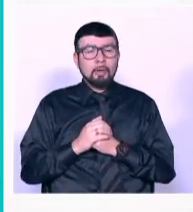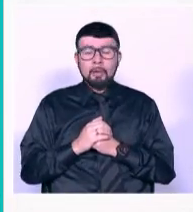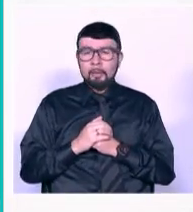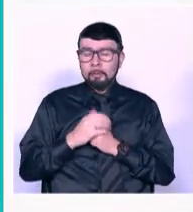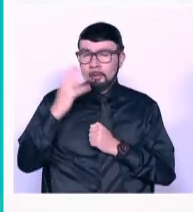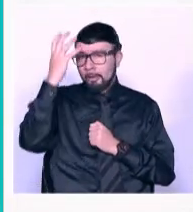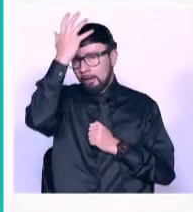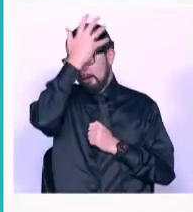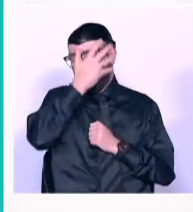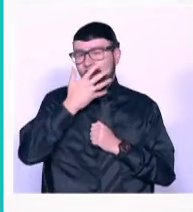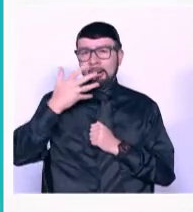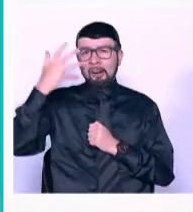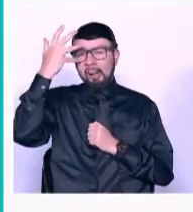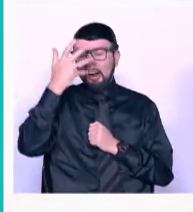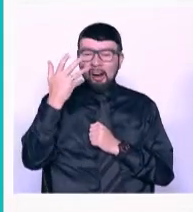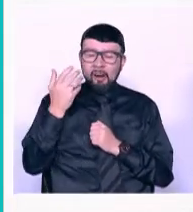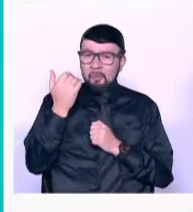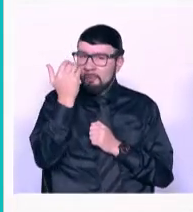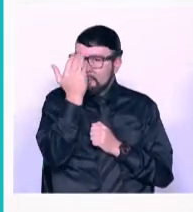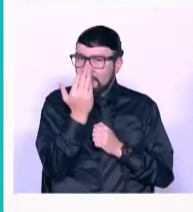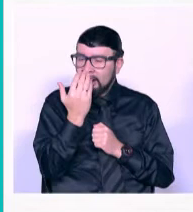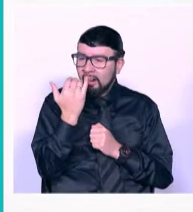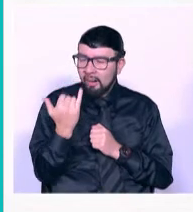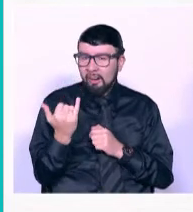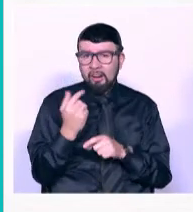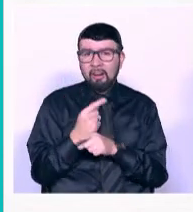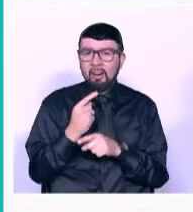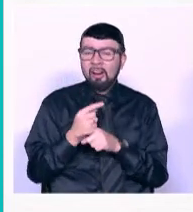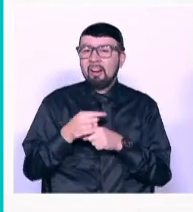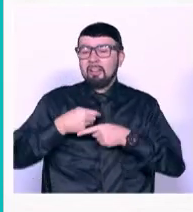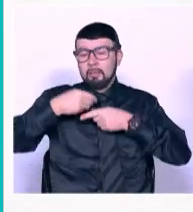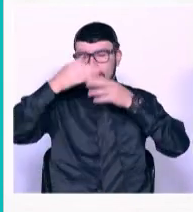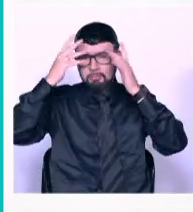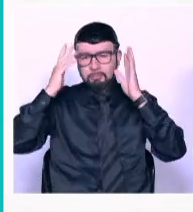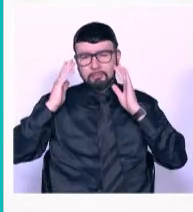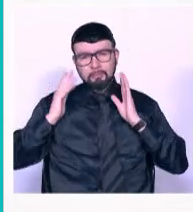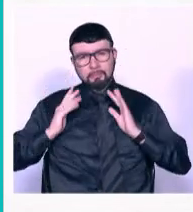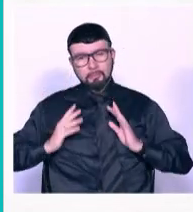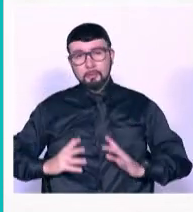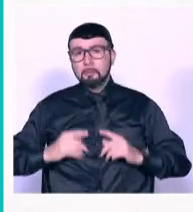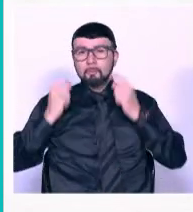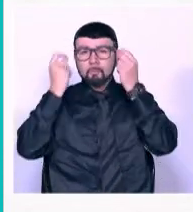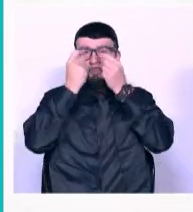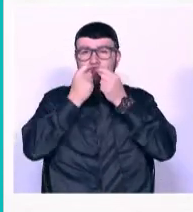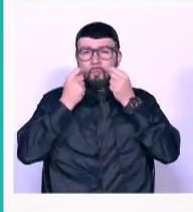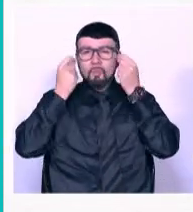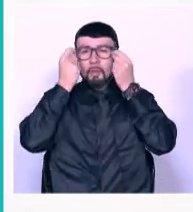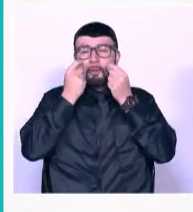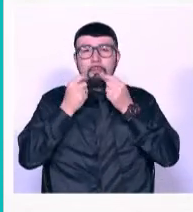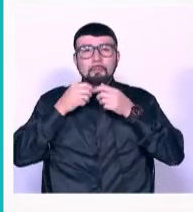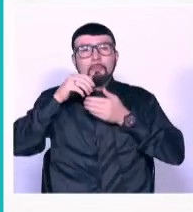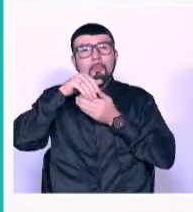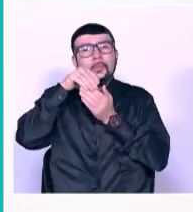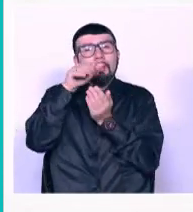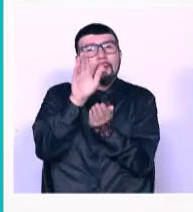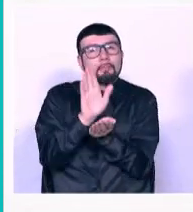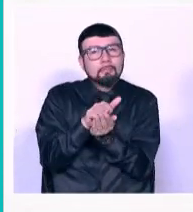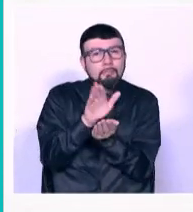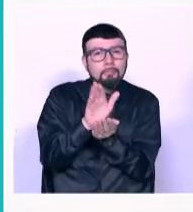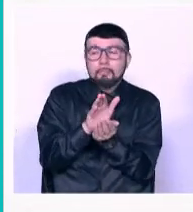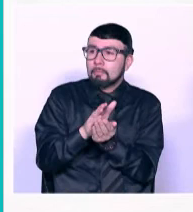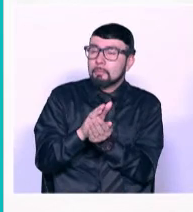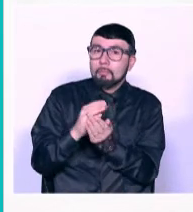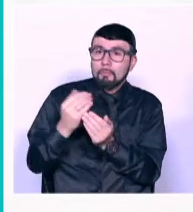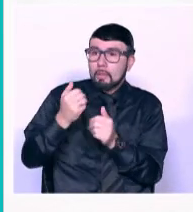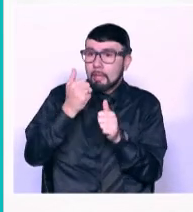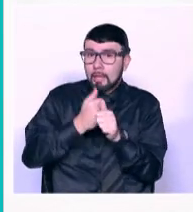parte posterior, y este irriga la parte oftálmica, maxilar superior, maxilar inferior. Cada uno de